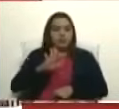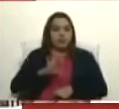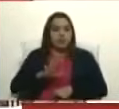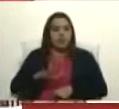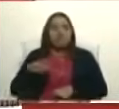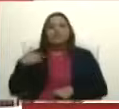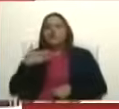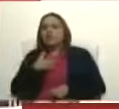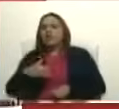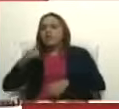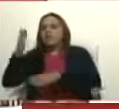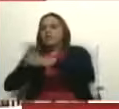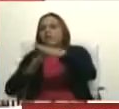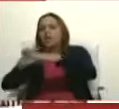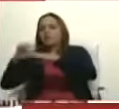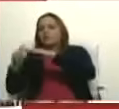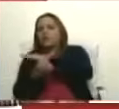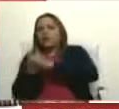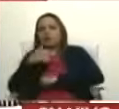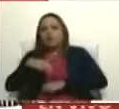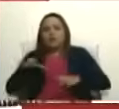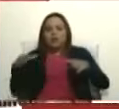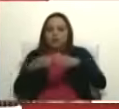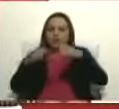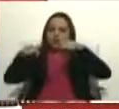Guyana, X y X. Vamos a reunirnos aquí